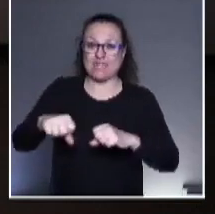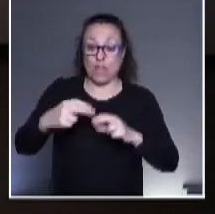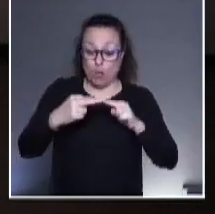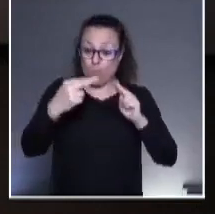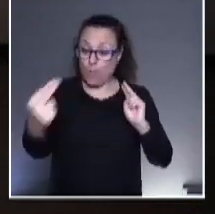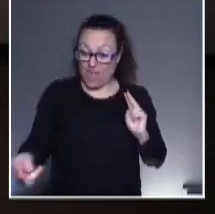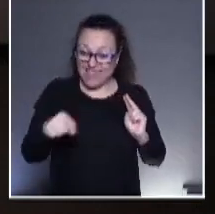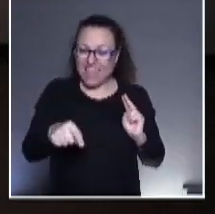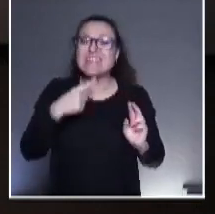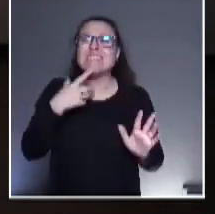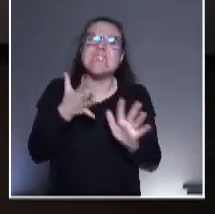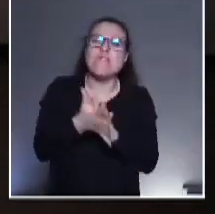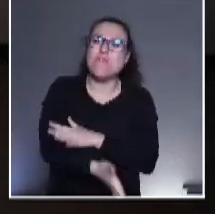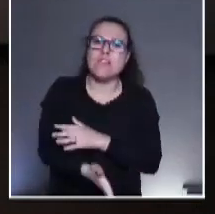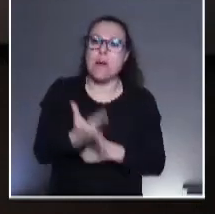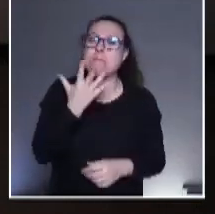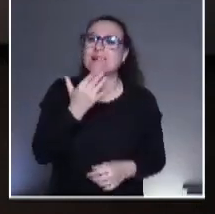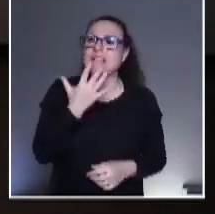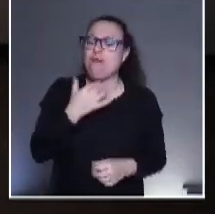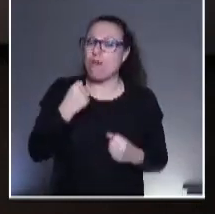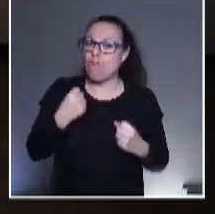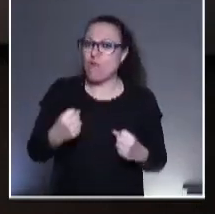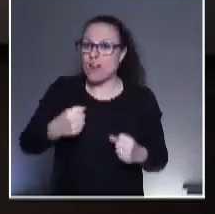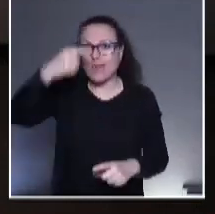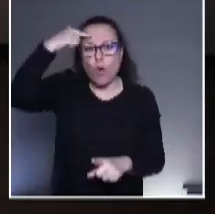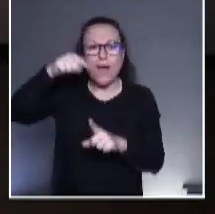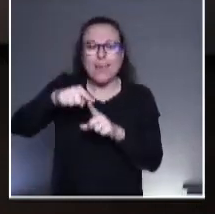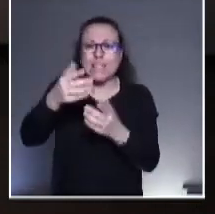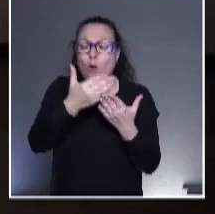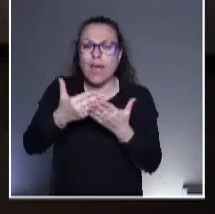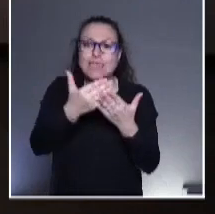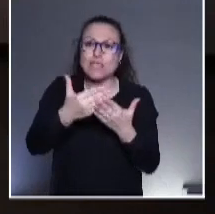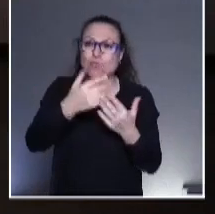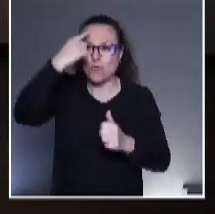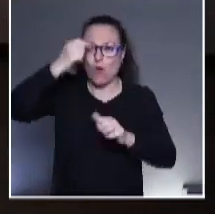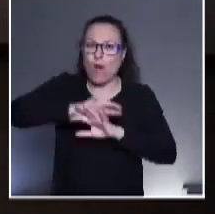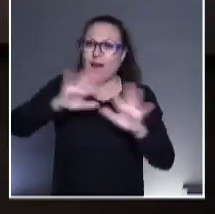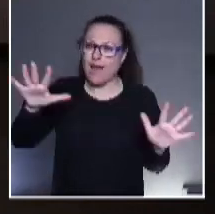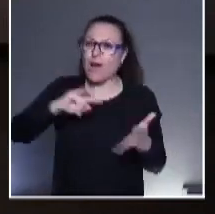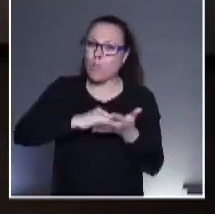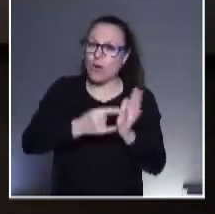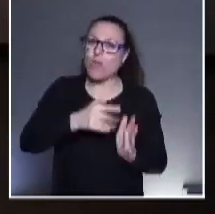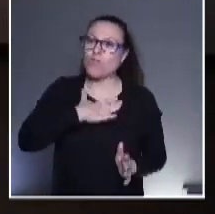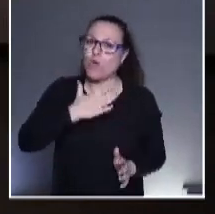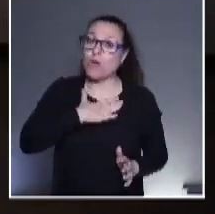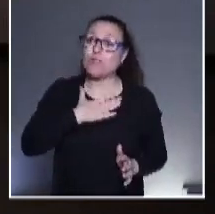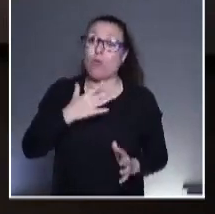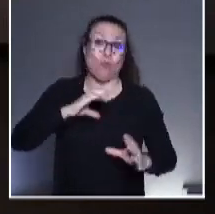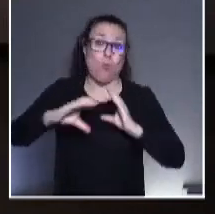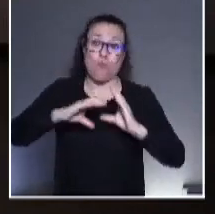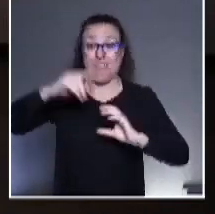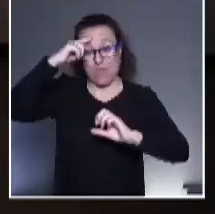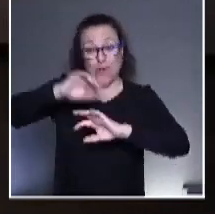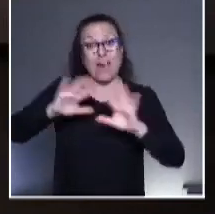es también la gran metáfora que explica el objeto de estudio del que nos ocupamos, que es la comunicación